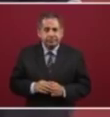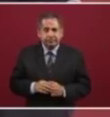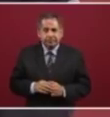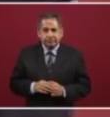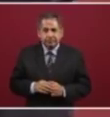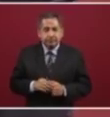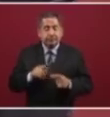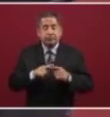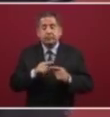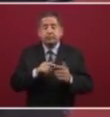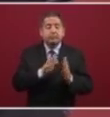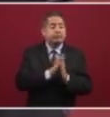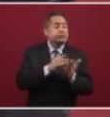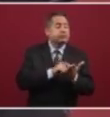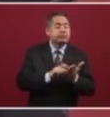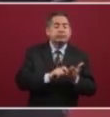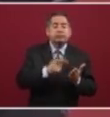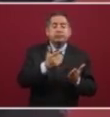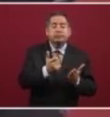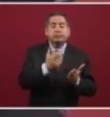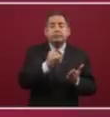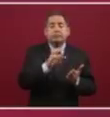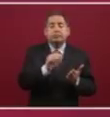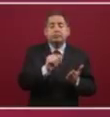García Márquez